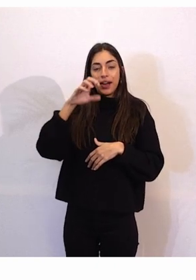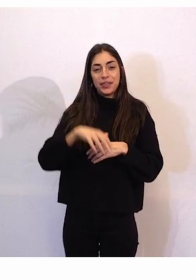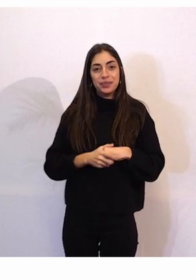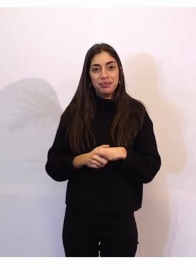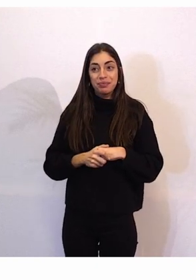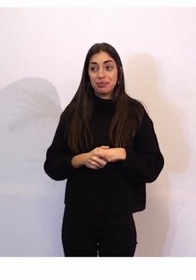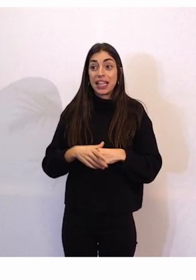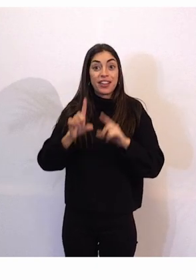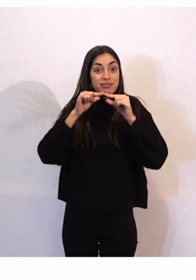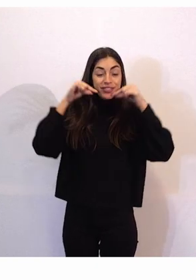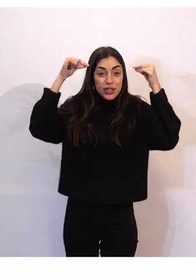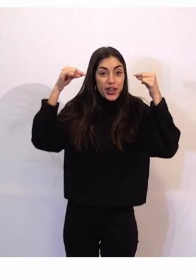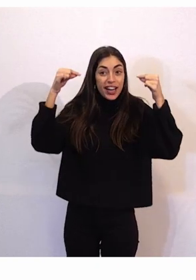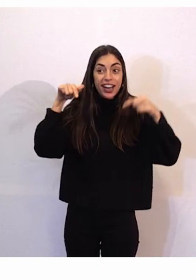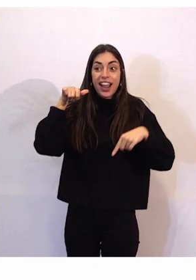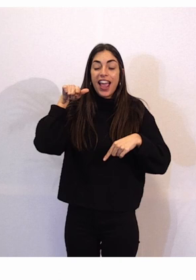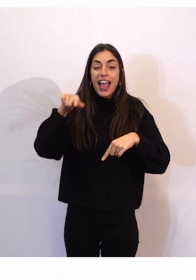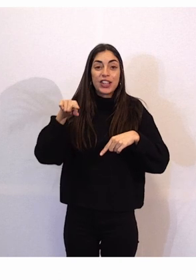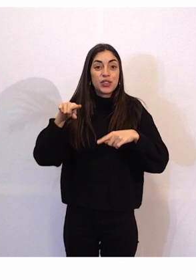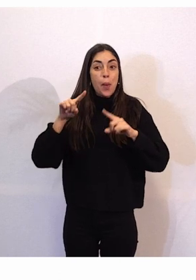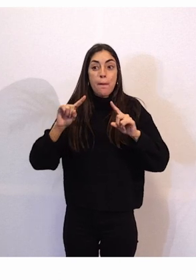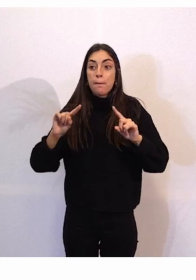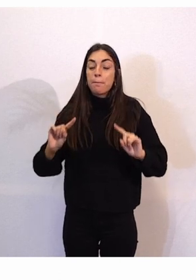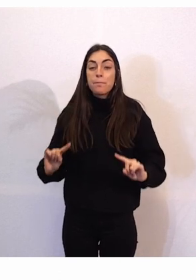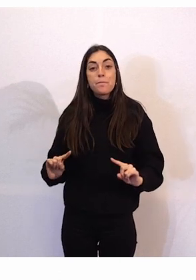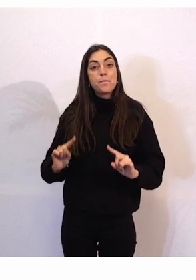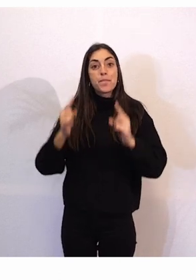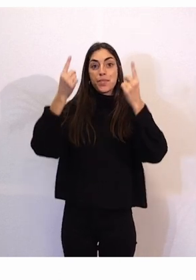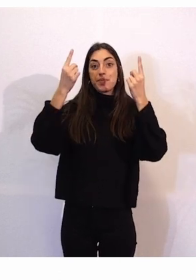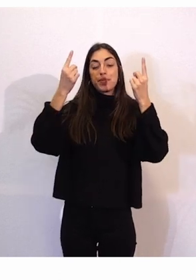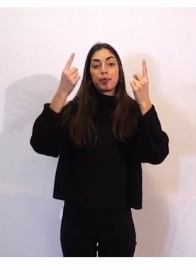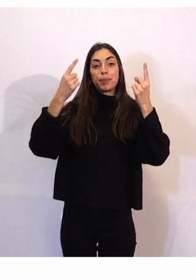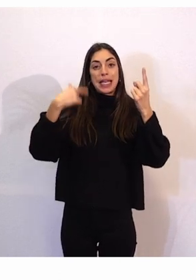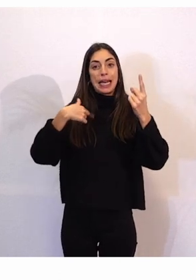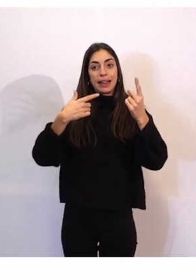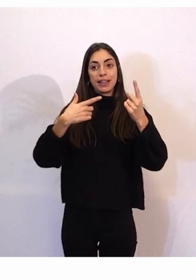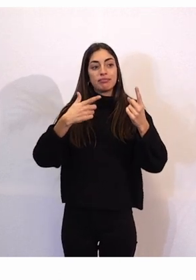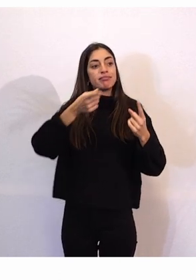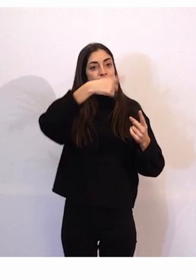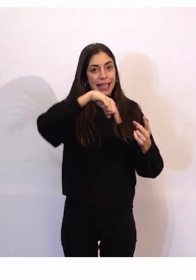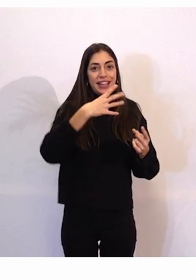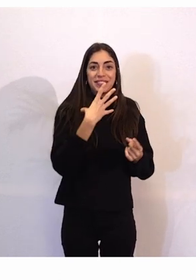y a sonreír. Esa fue la primera manifestación de Elena de que comprendía.